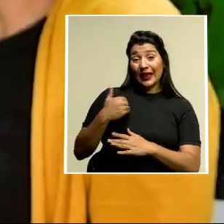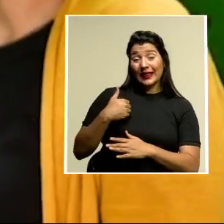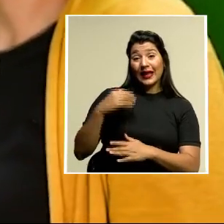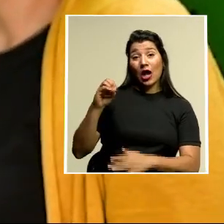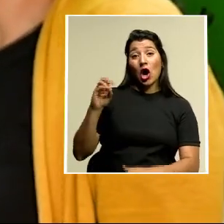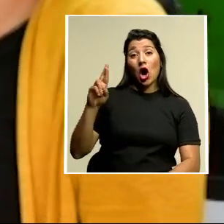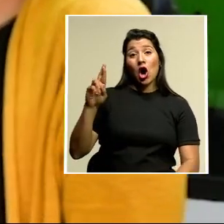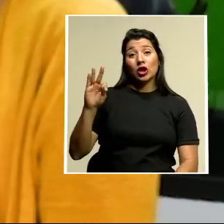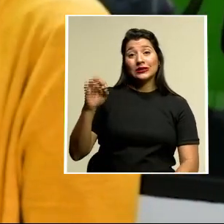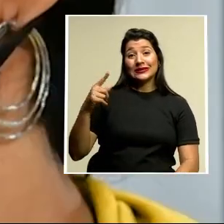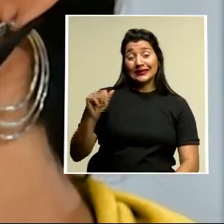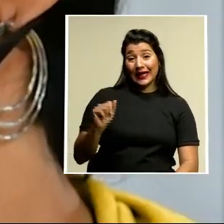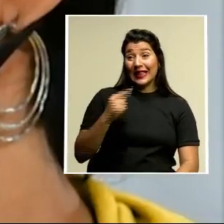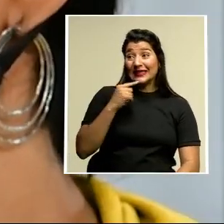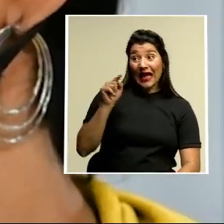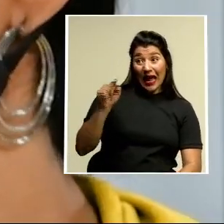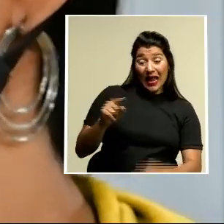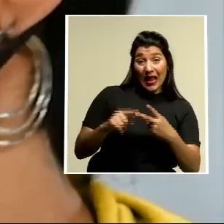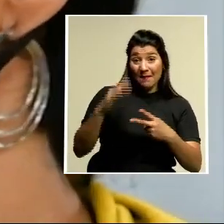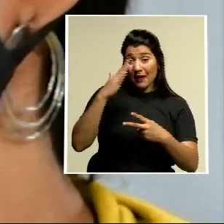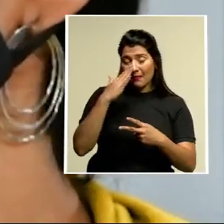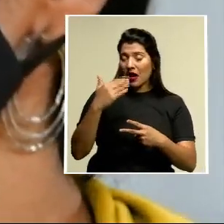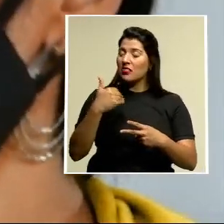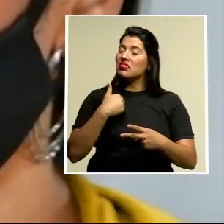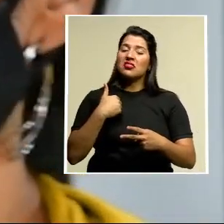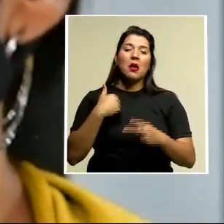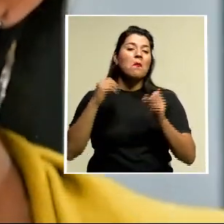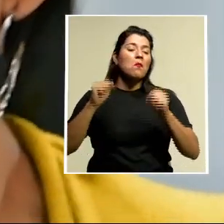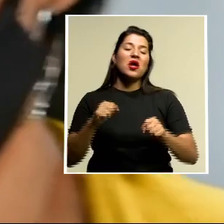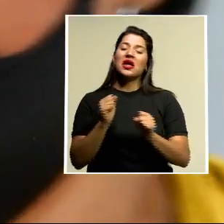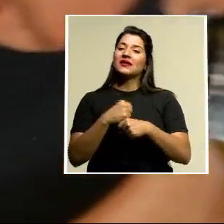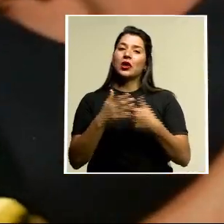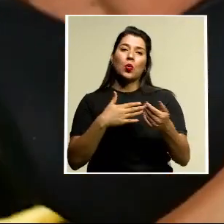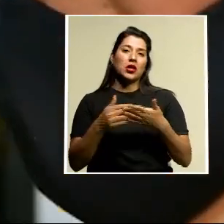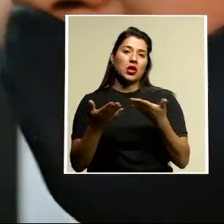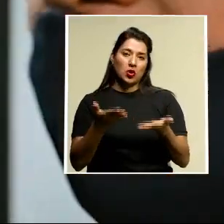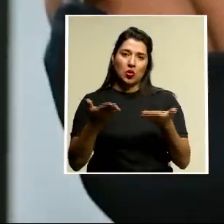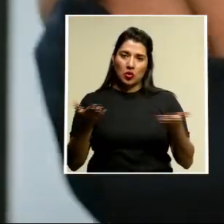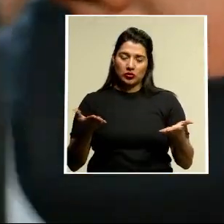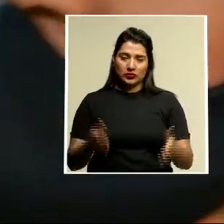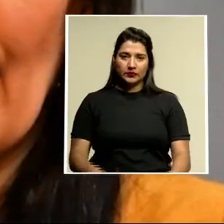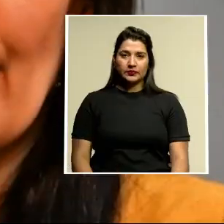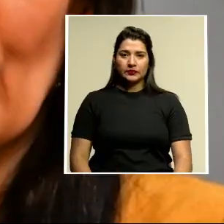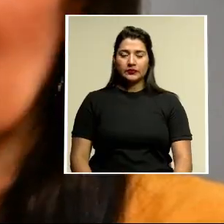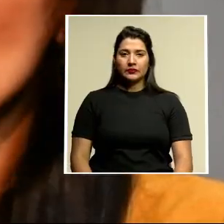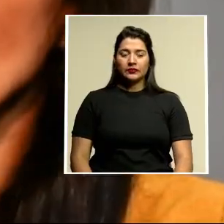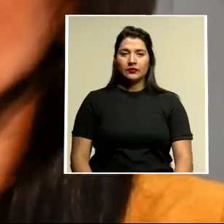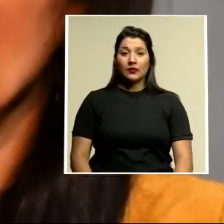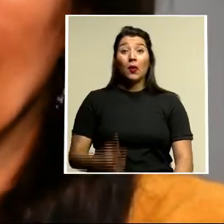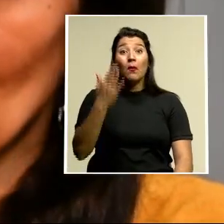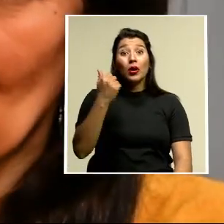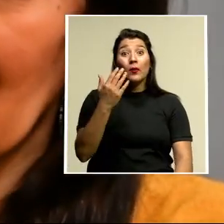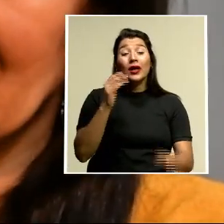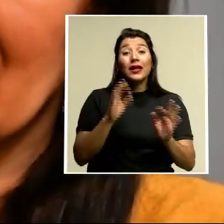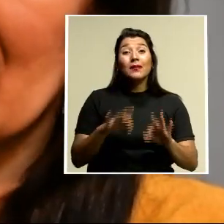simbólico. Ortega, de 75 años, gobernó Nicaragua por primera vez de 1979